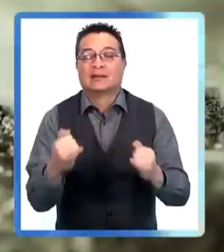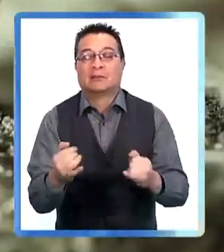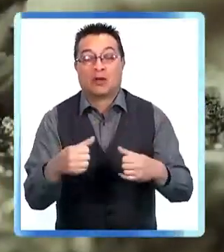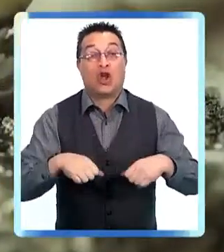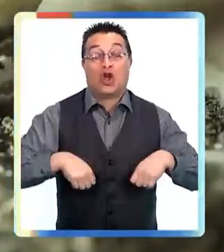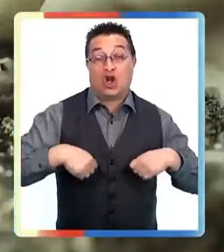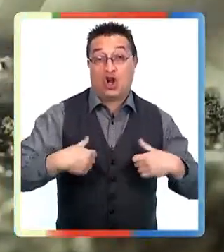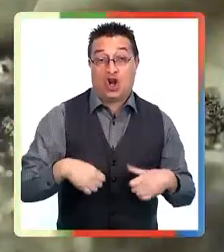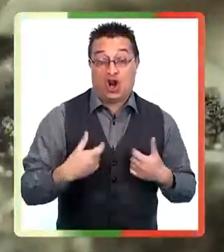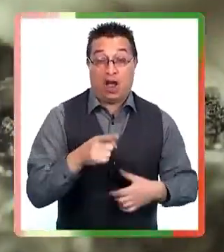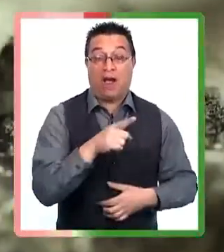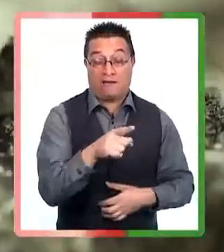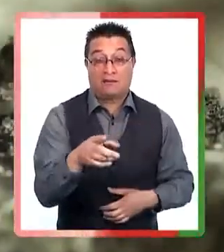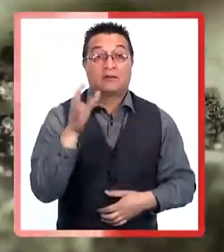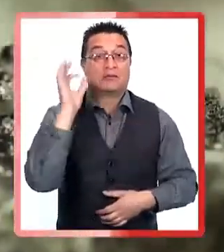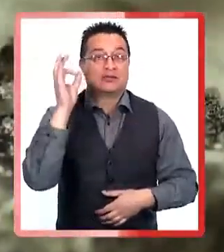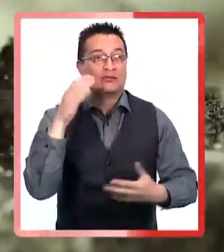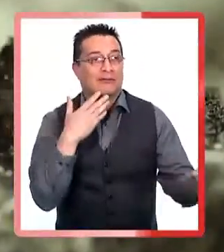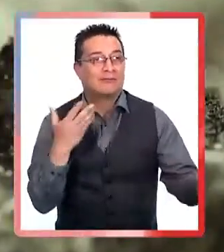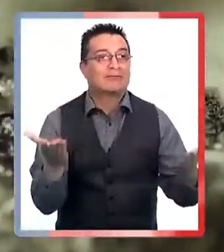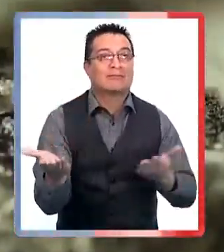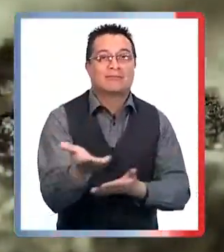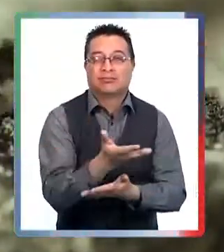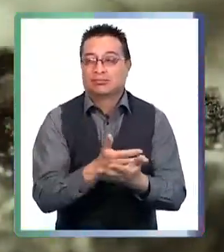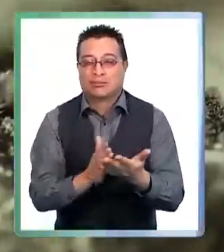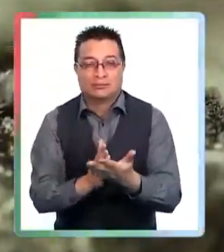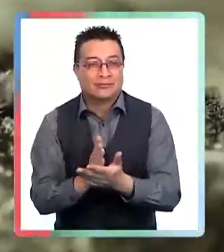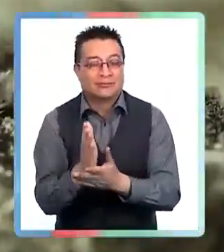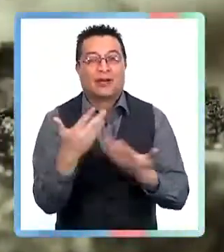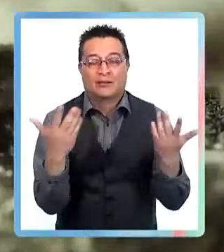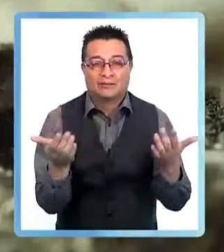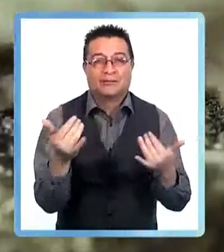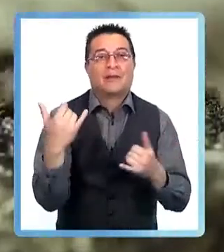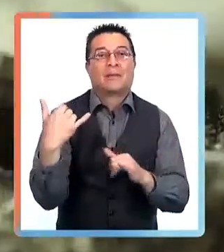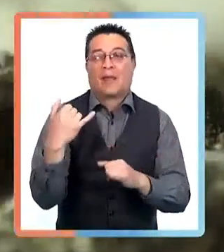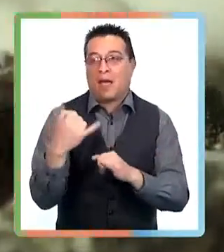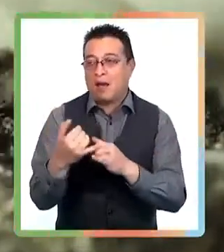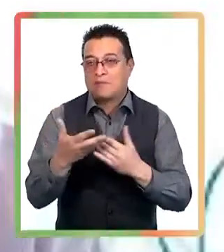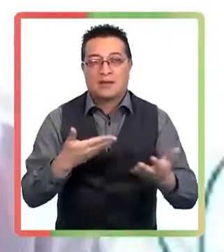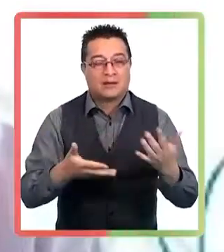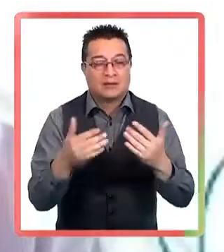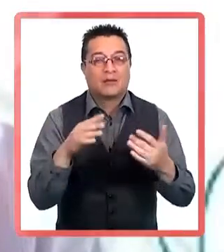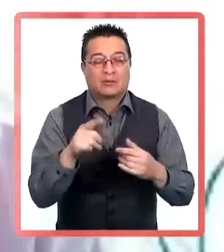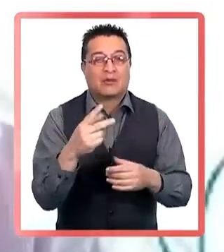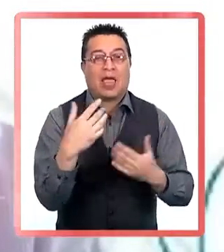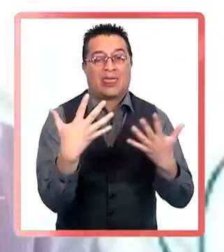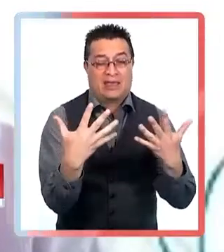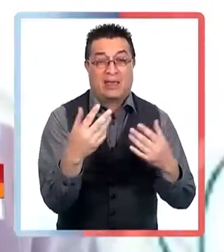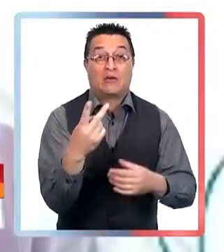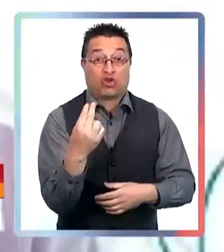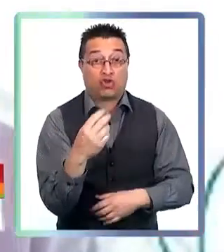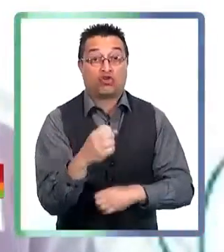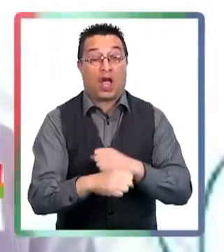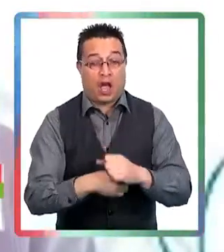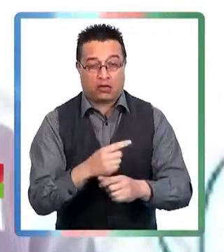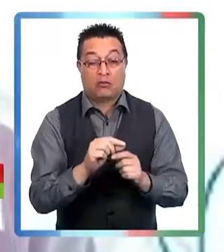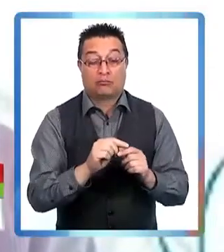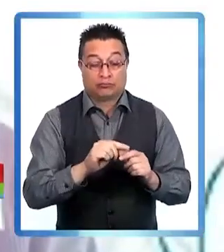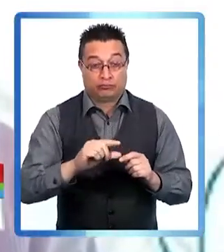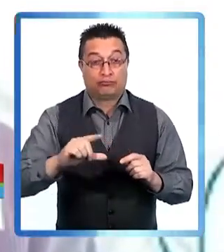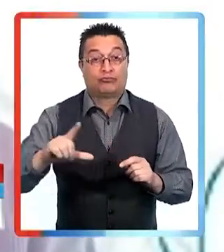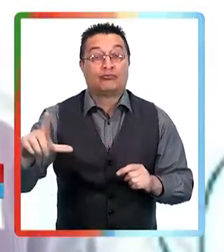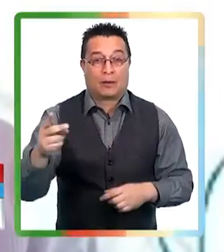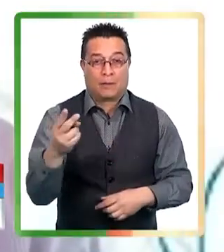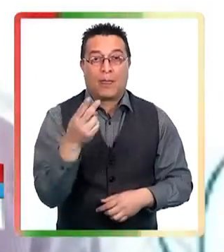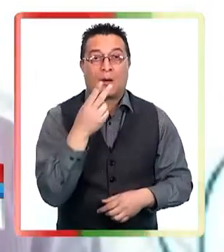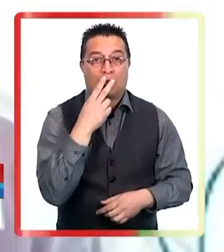los adolescentes, en realidad en las reuniones sociales, al comienzo, ¿no es cierto?, ya a contar de los 10, 12 años, empiezan